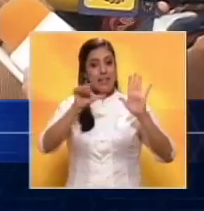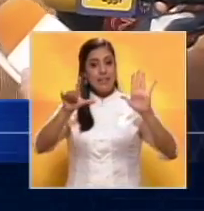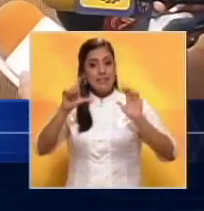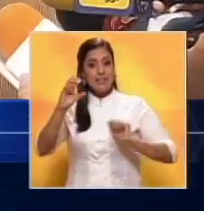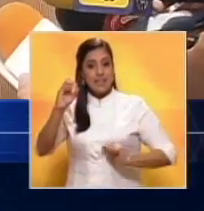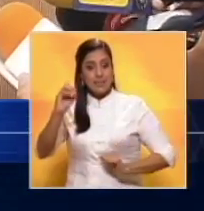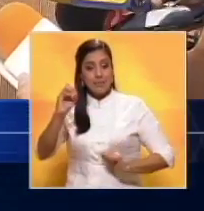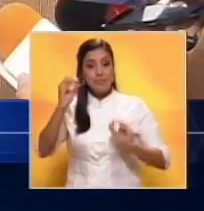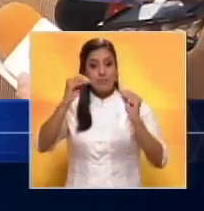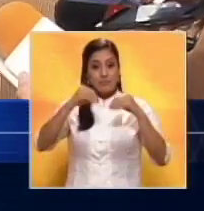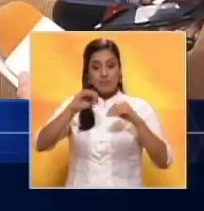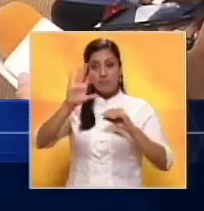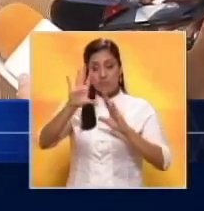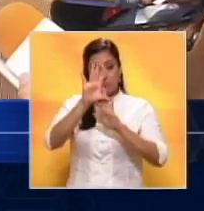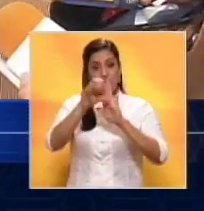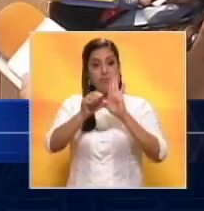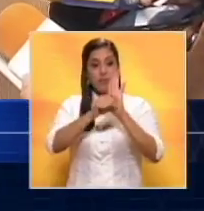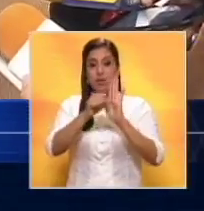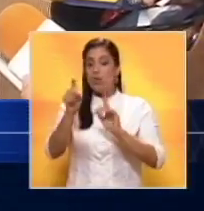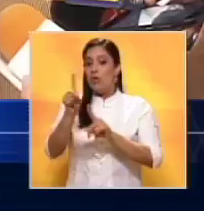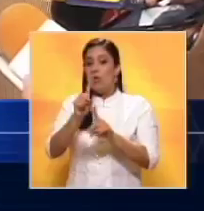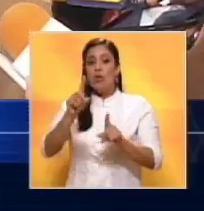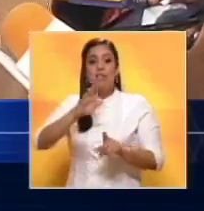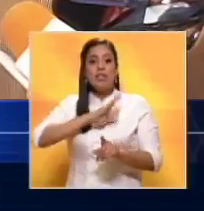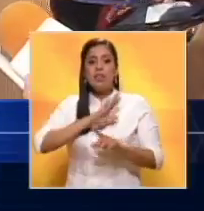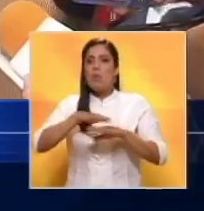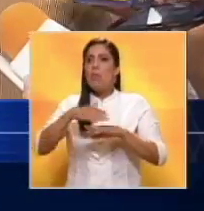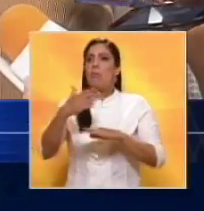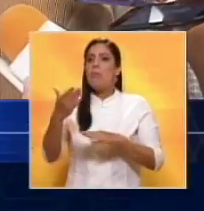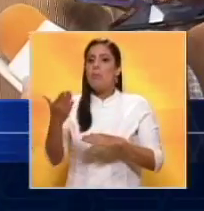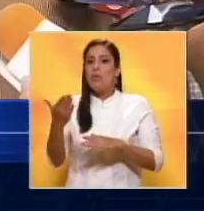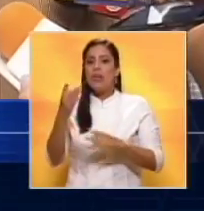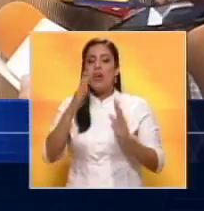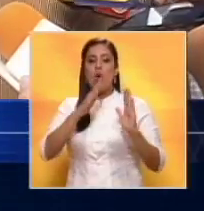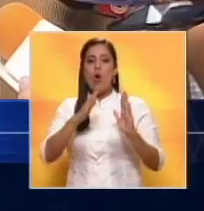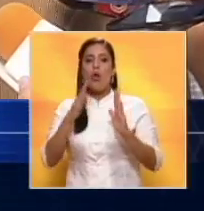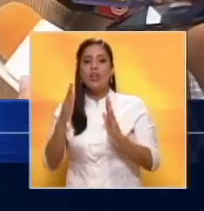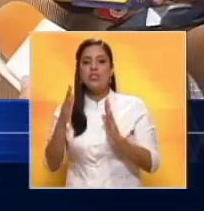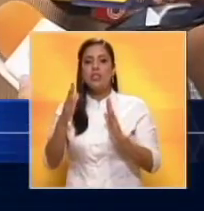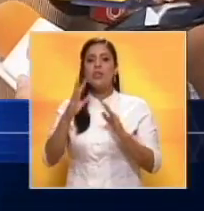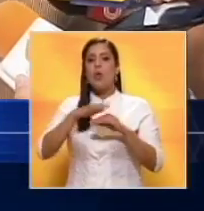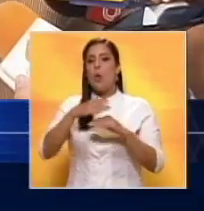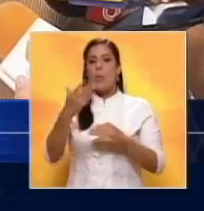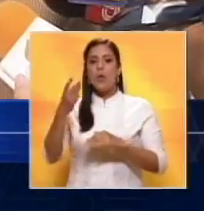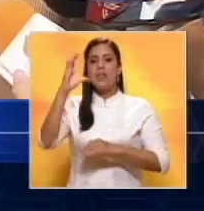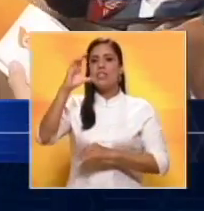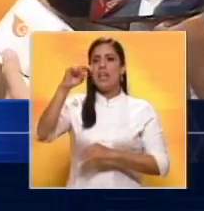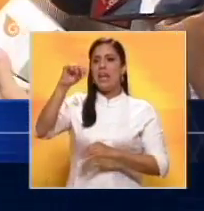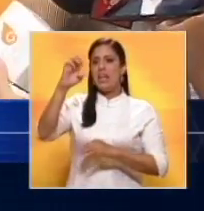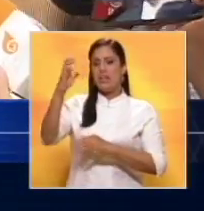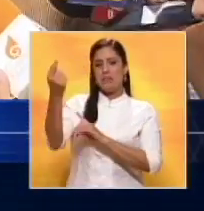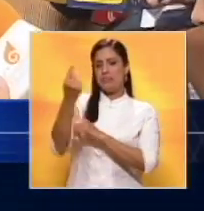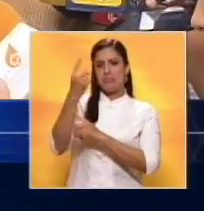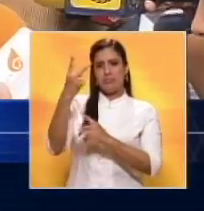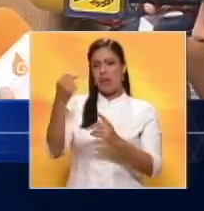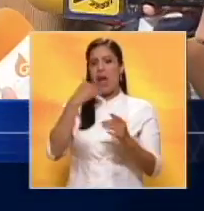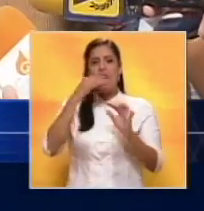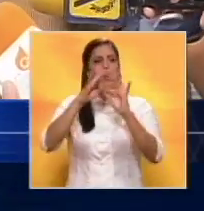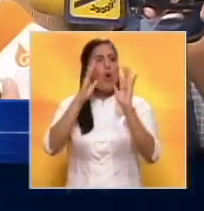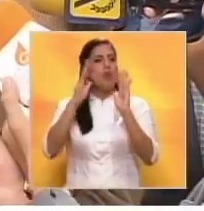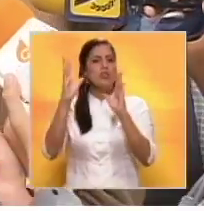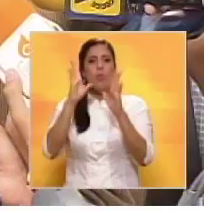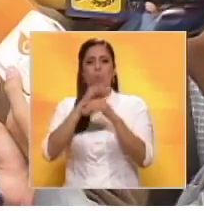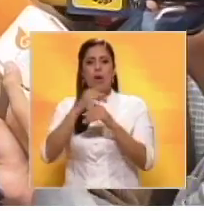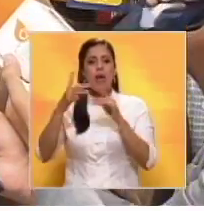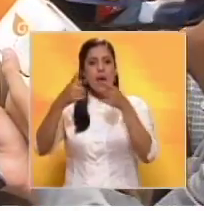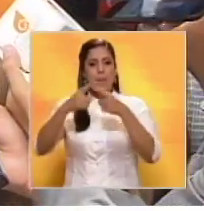70, que de acuerdo con la Constitución no tiene por qué ser organizada por el Consejo Nacional Electoral y por ningún órgano